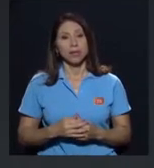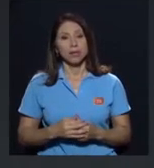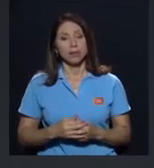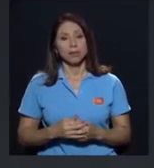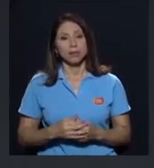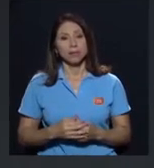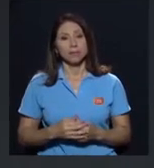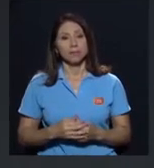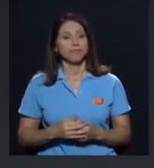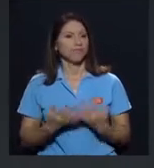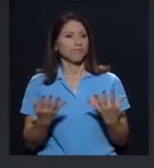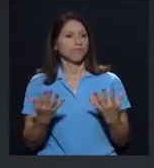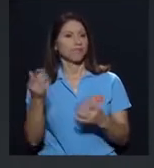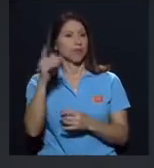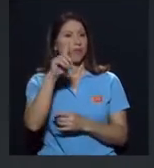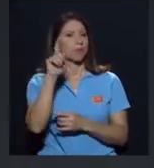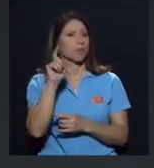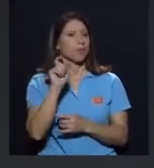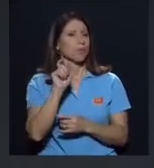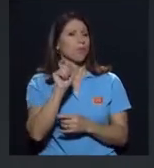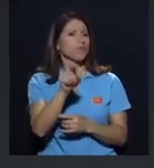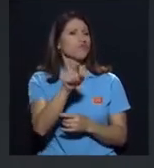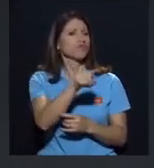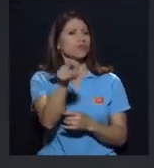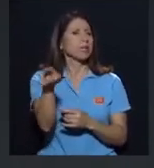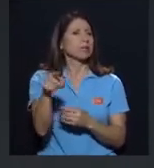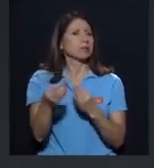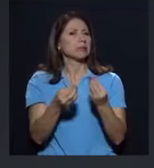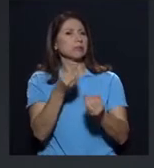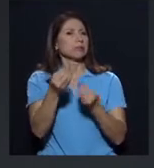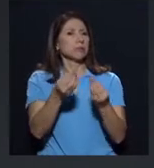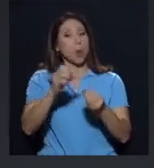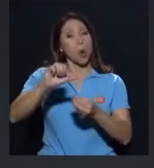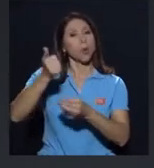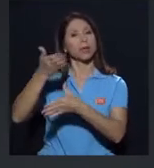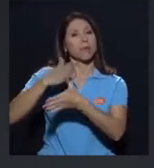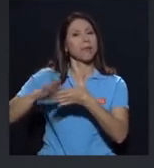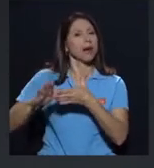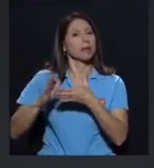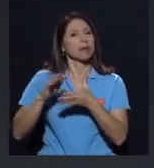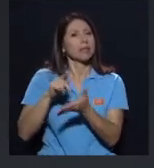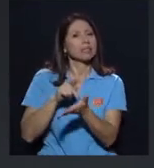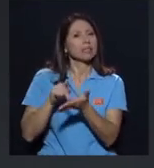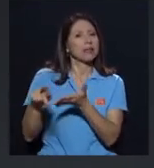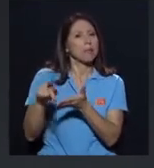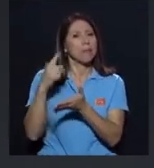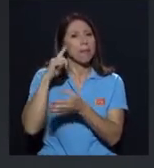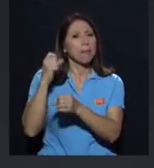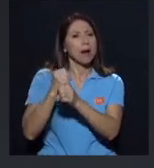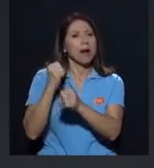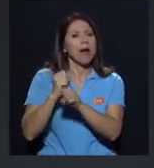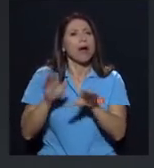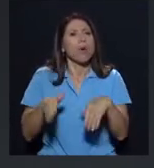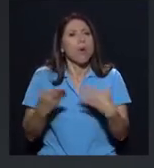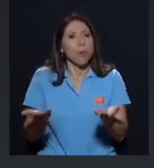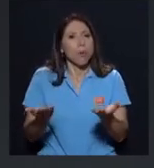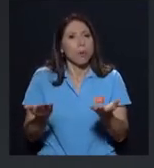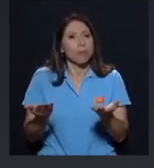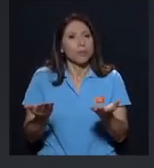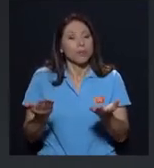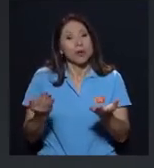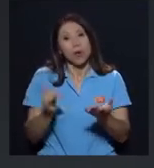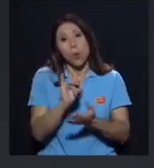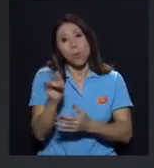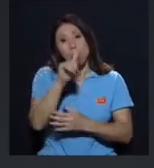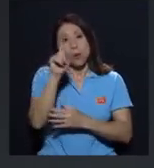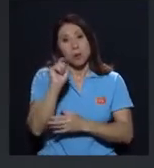la pregunta de cómo se pagará el resto como una pregunta para los que no ven semanalmente